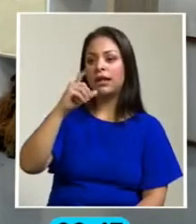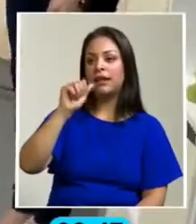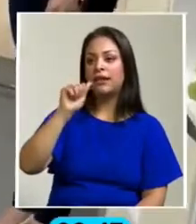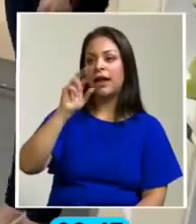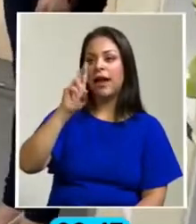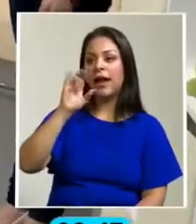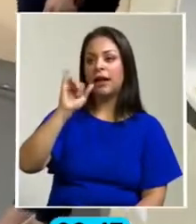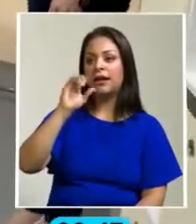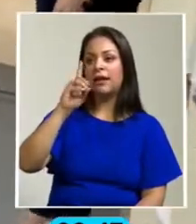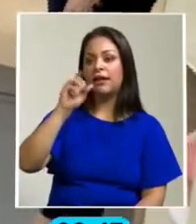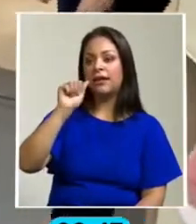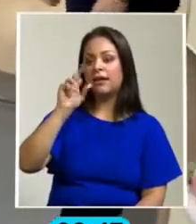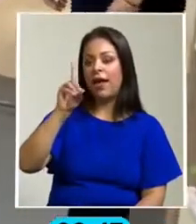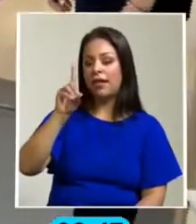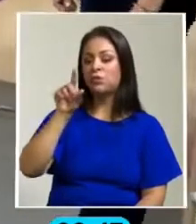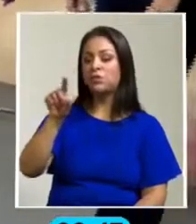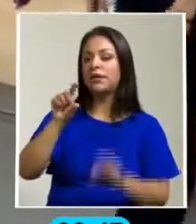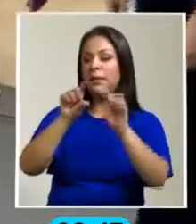nos explica.